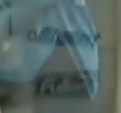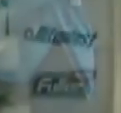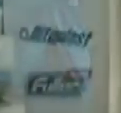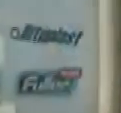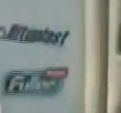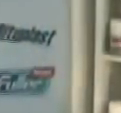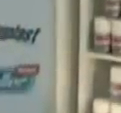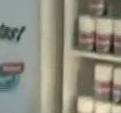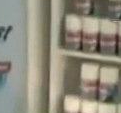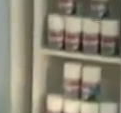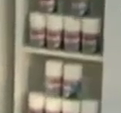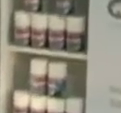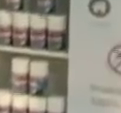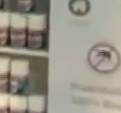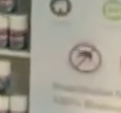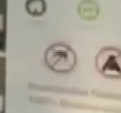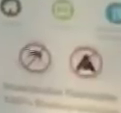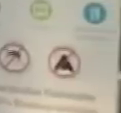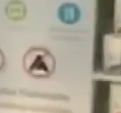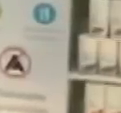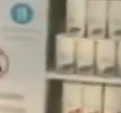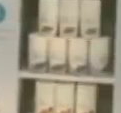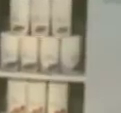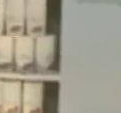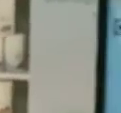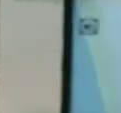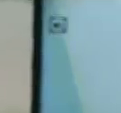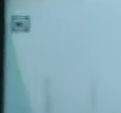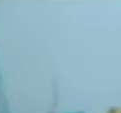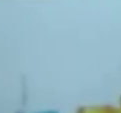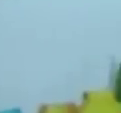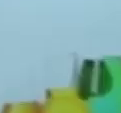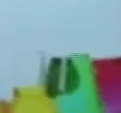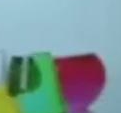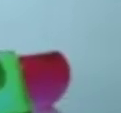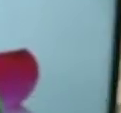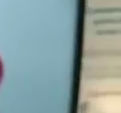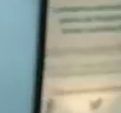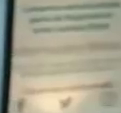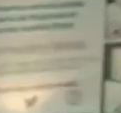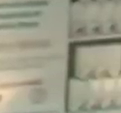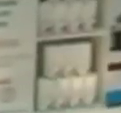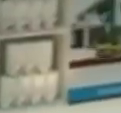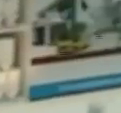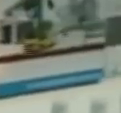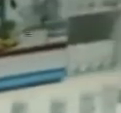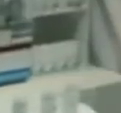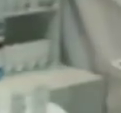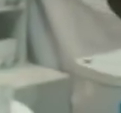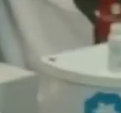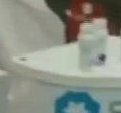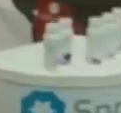papel, ¿ok? Es hoja, y está lleno de agua. Esto tiene acá 2 días, y como pueden ver no se ha...